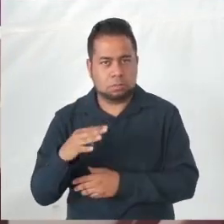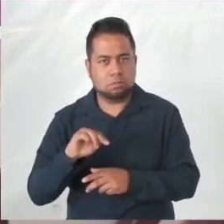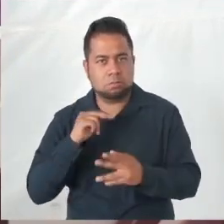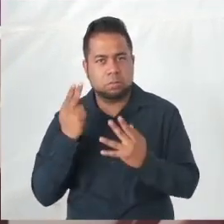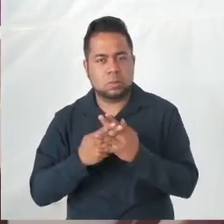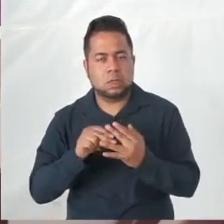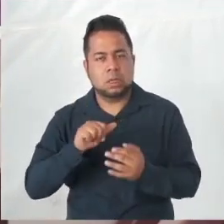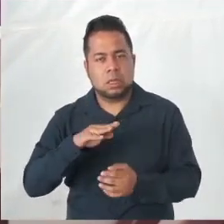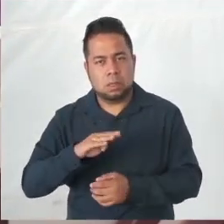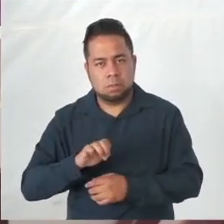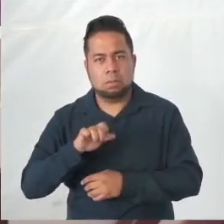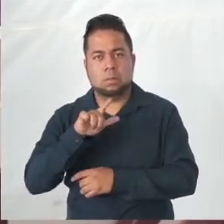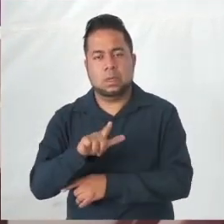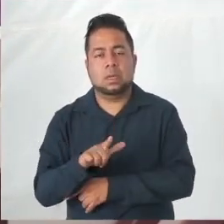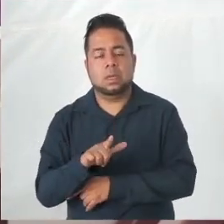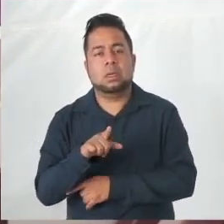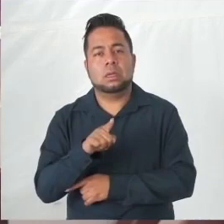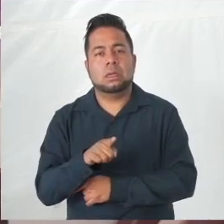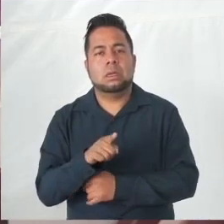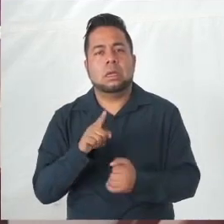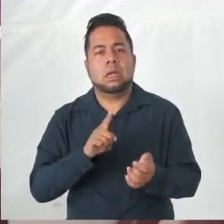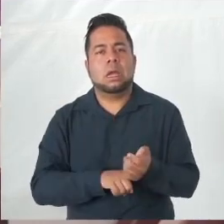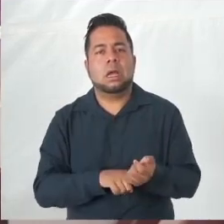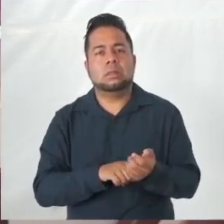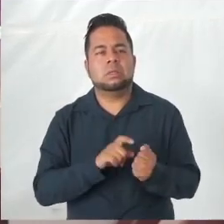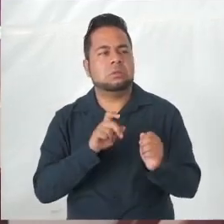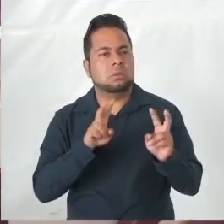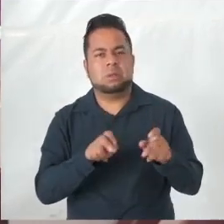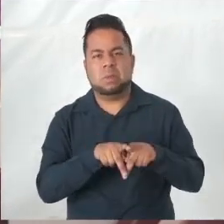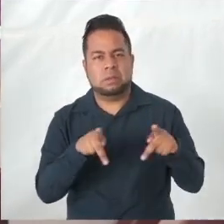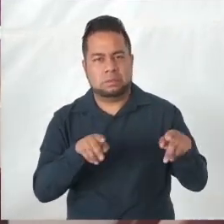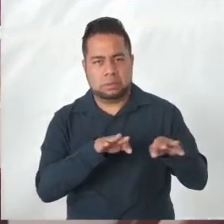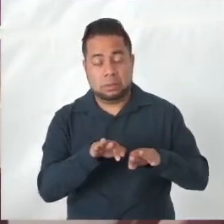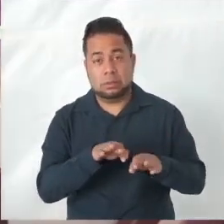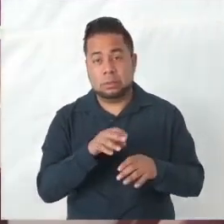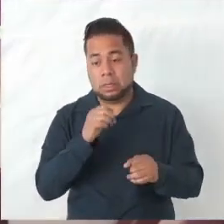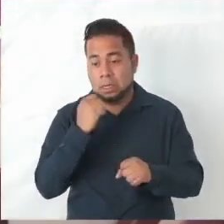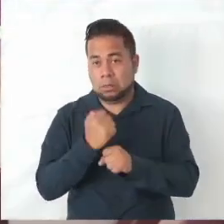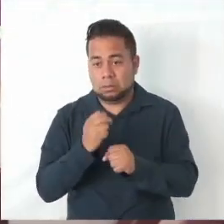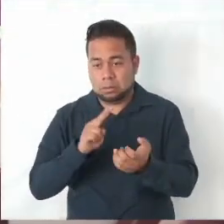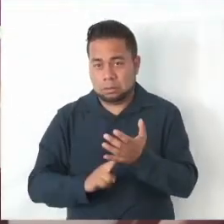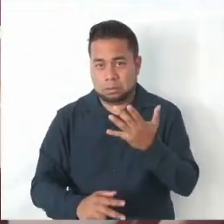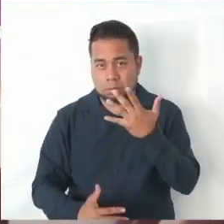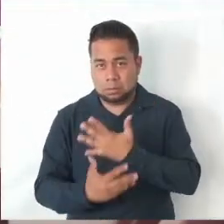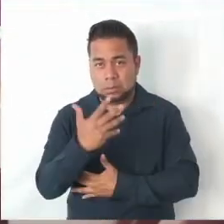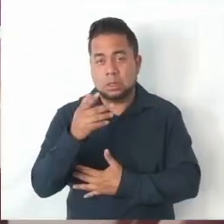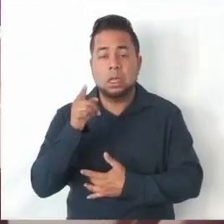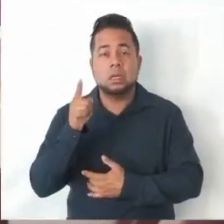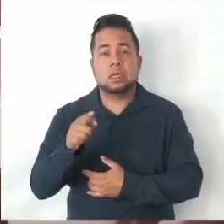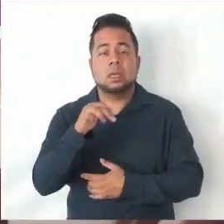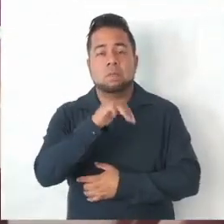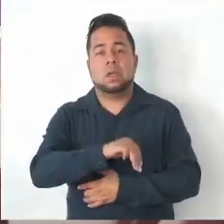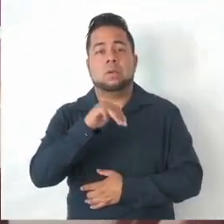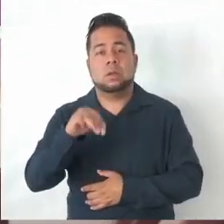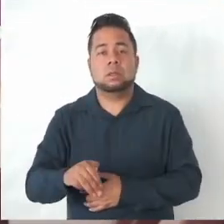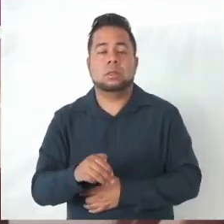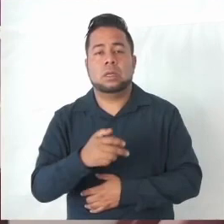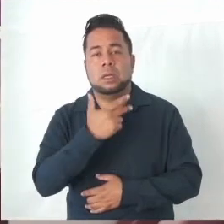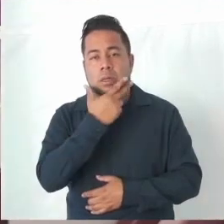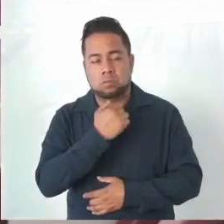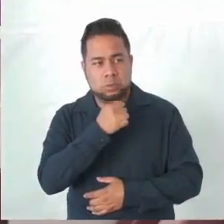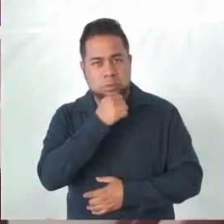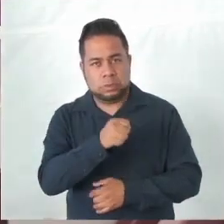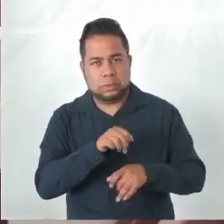Abel Bautista Raimundo de Transmitiendo Sentimientos. En el 2015, en Miahuatlán, el locutor de La